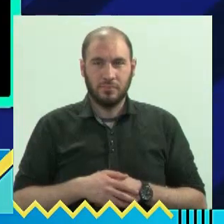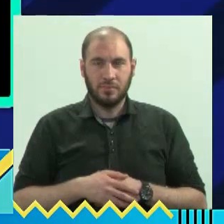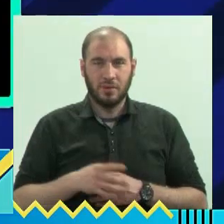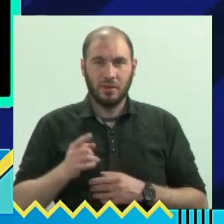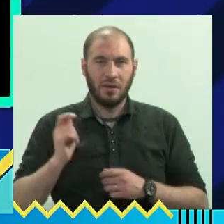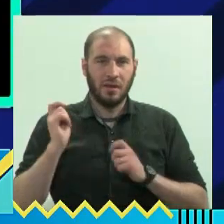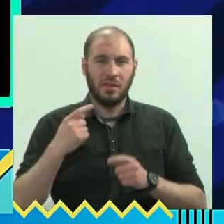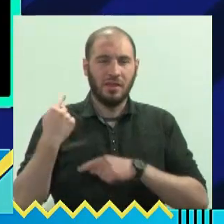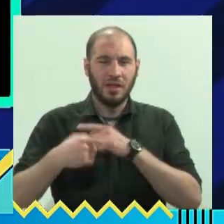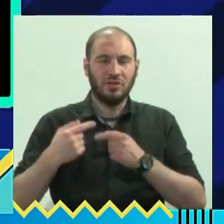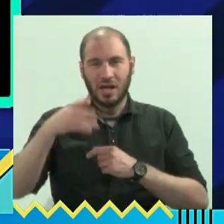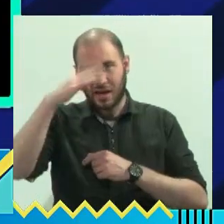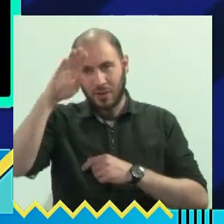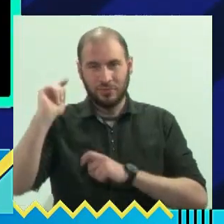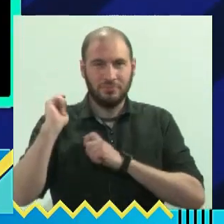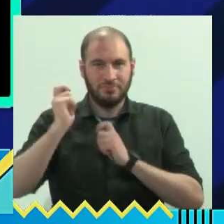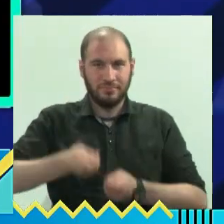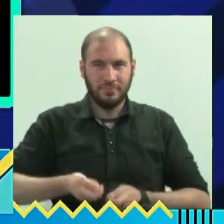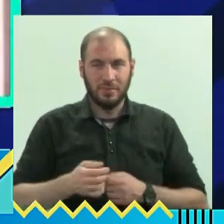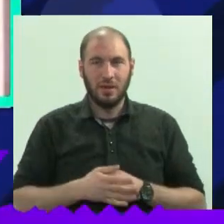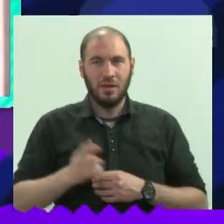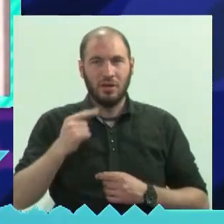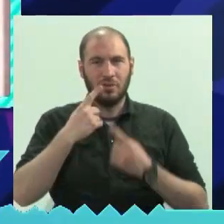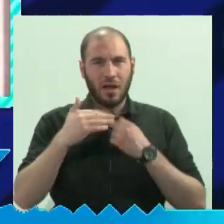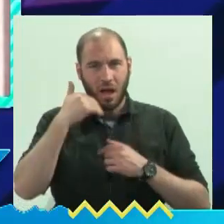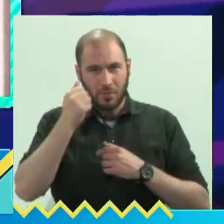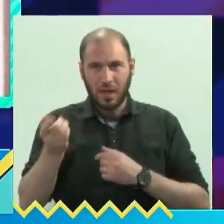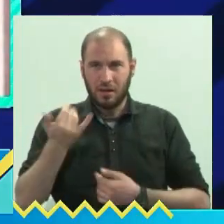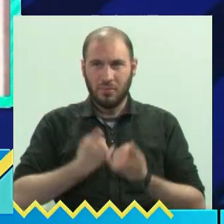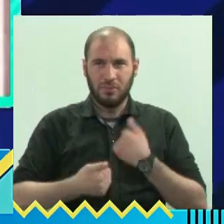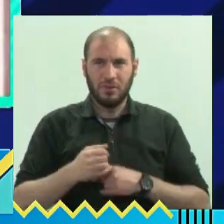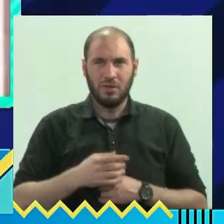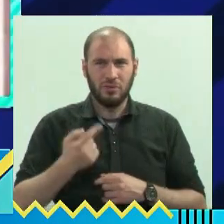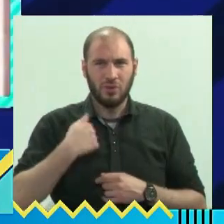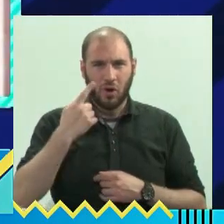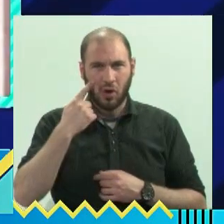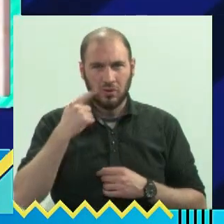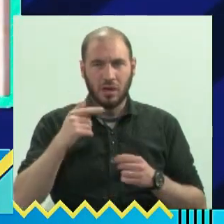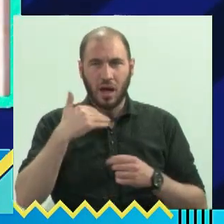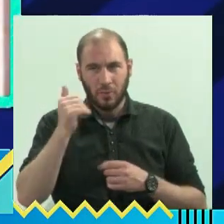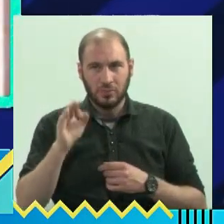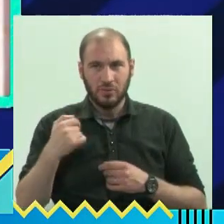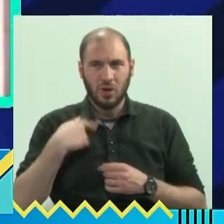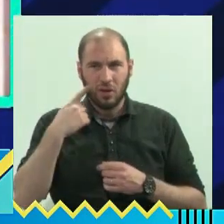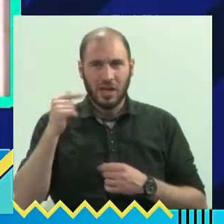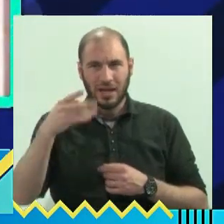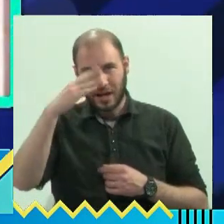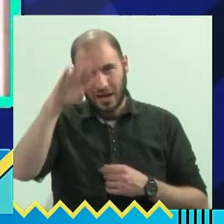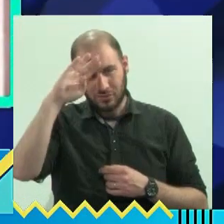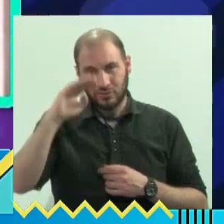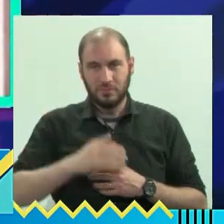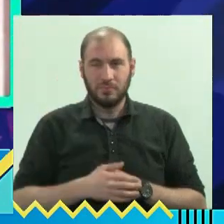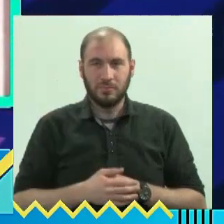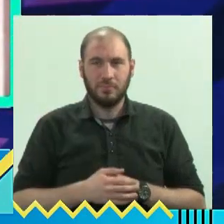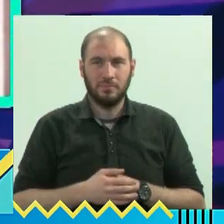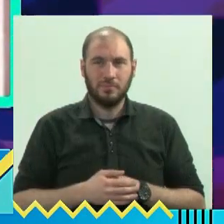herederos de la tradición del gaucho. Yo cuando entrevistaba a mi abuela, ella me decía, yo cuando conocí a tu abuela, yo sabía que era gaucho. Yo decía,